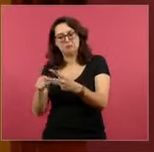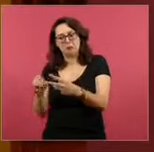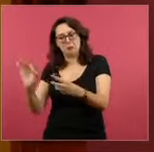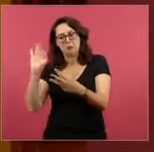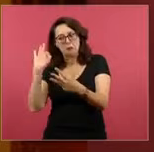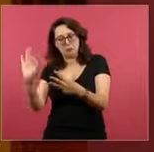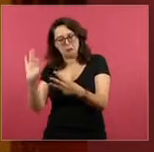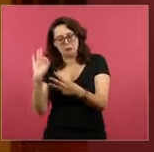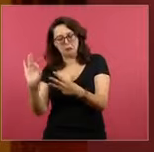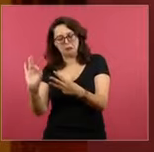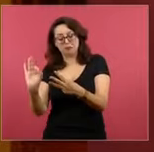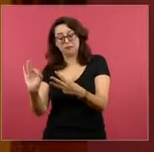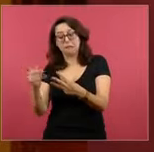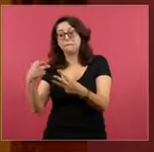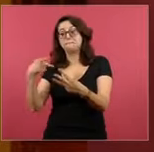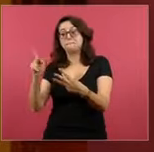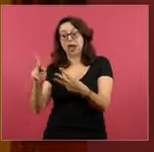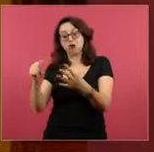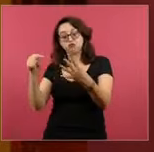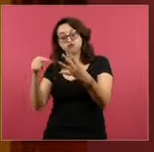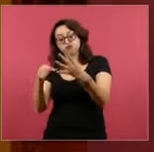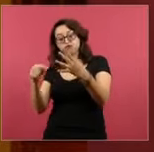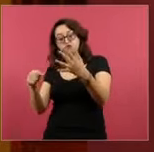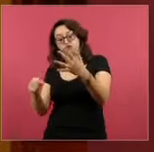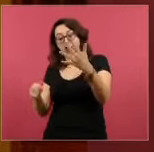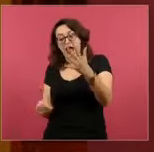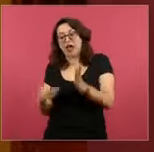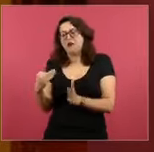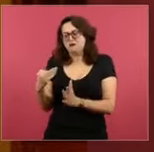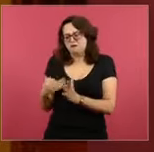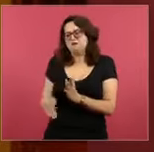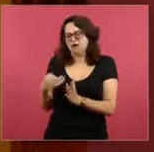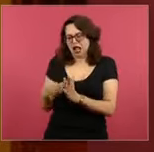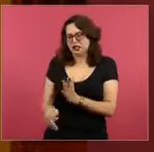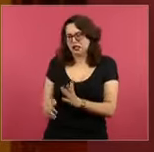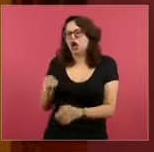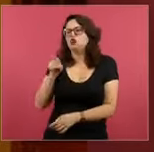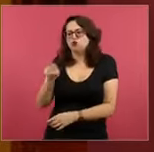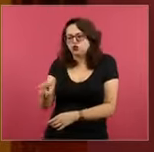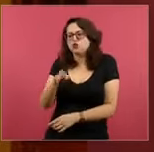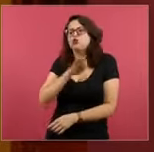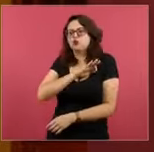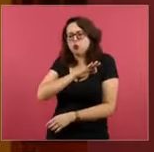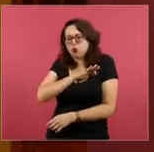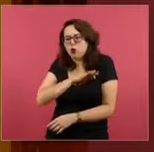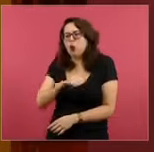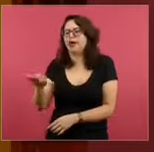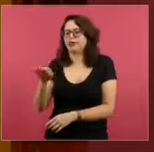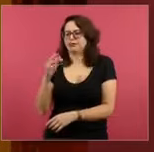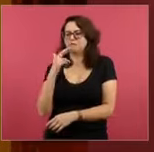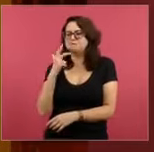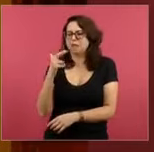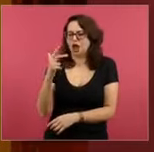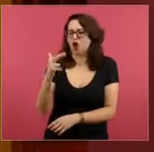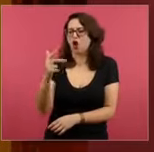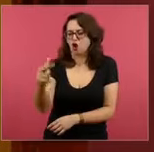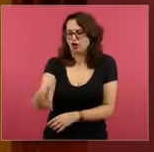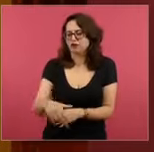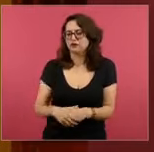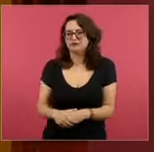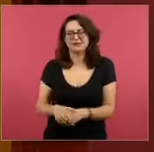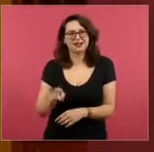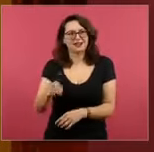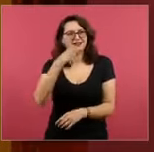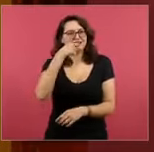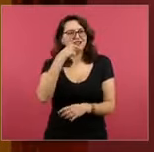en mejores condiciones de seguir trabajando, que si a un niño le dices, todo lo que haces está mal